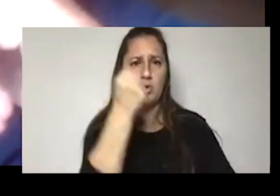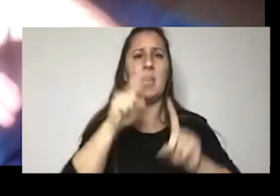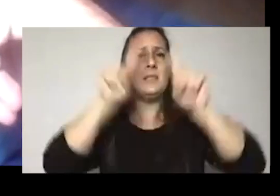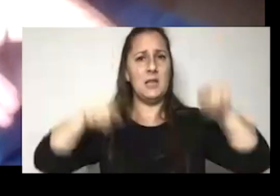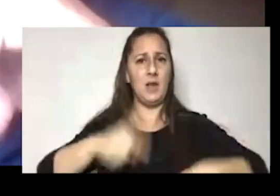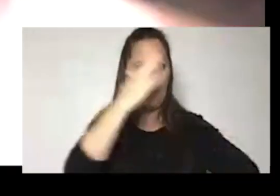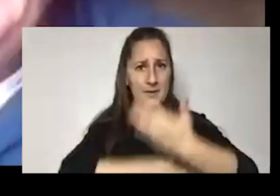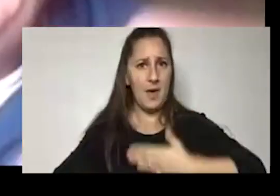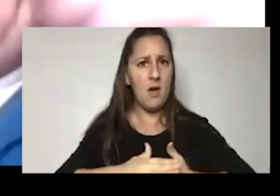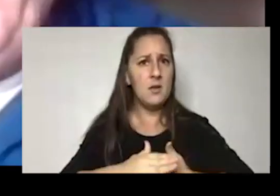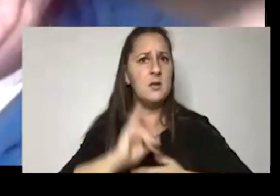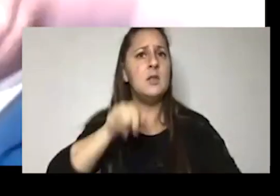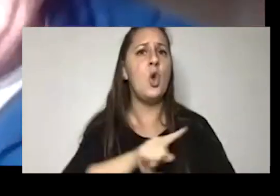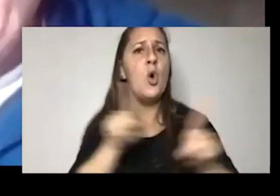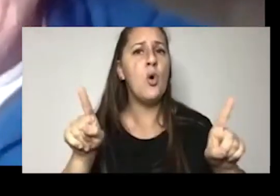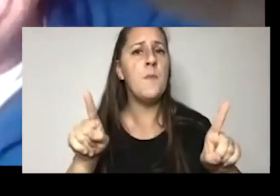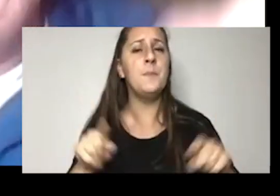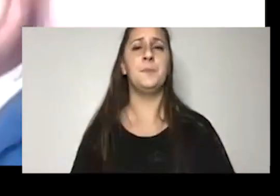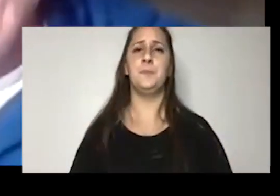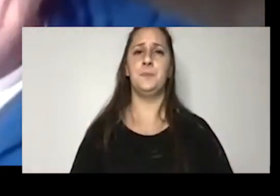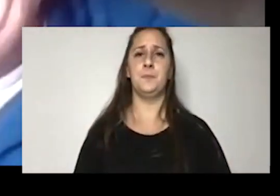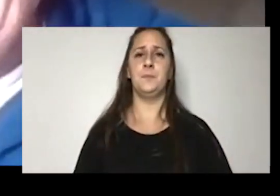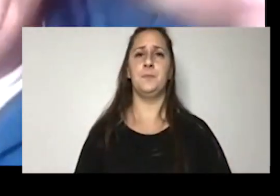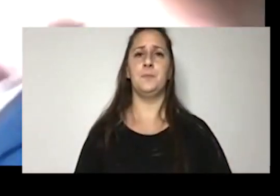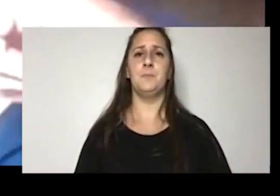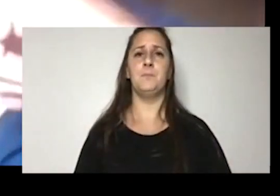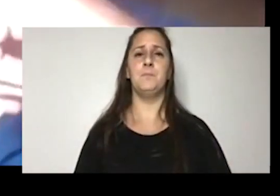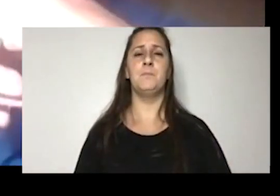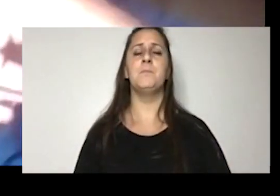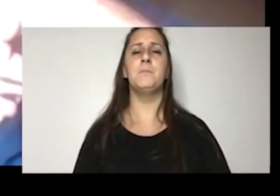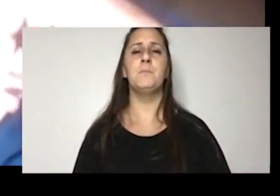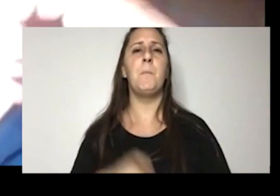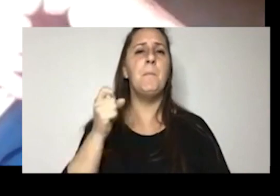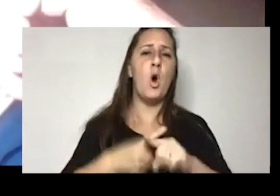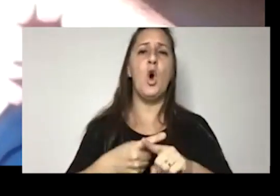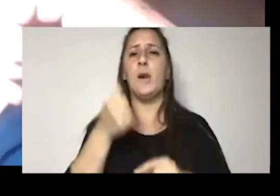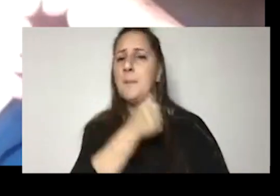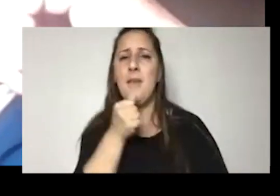discapacidad? Mismo por el tema de la obra social, por la medicación y todo eso.